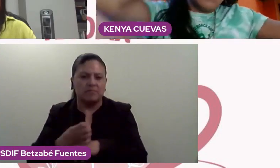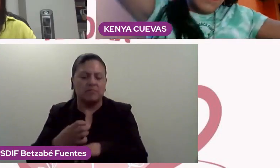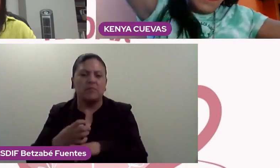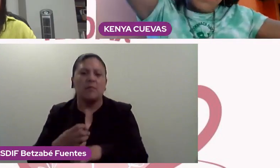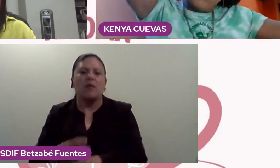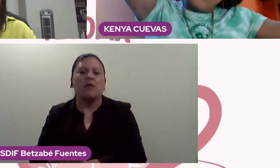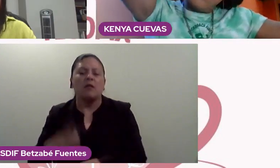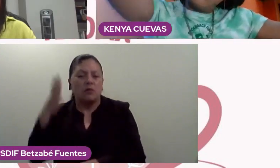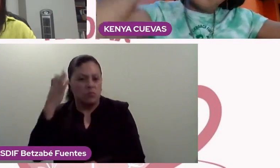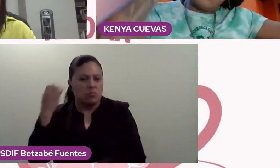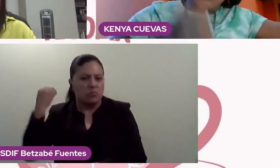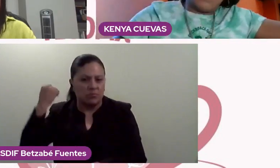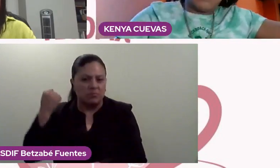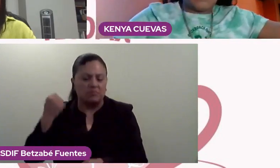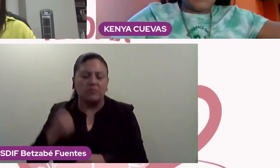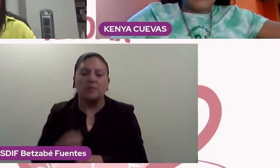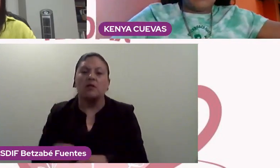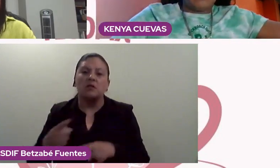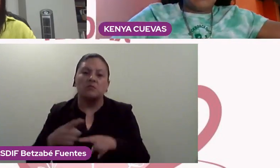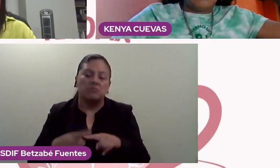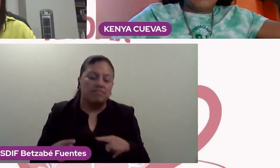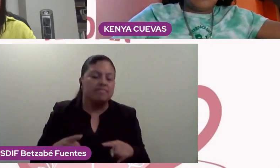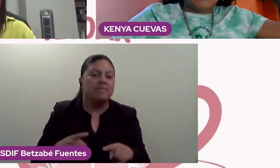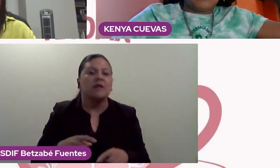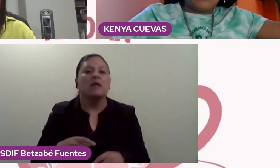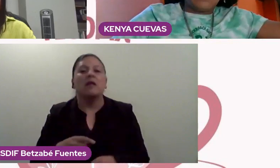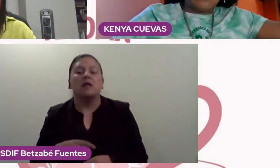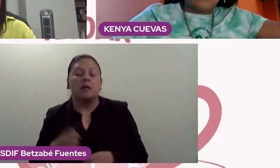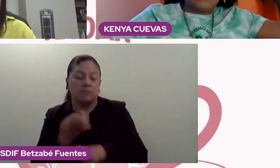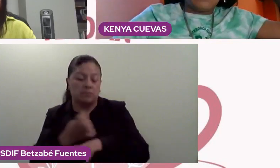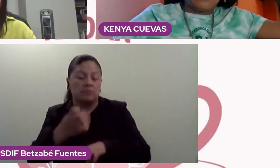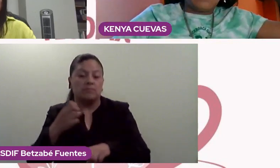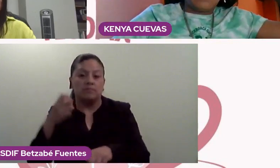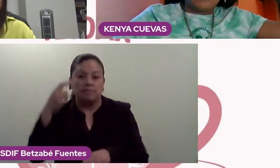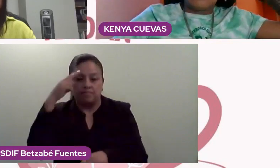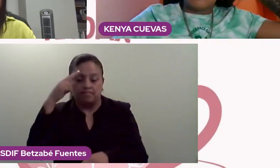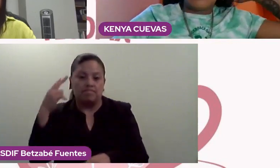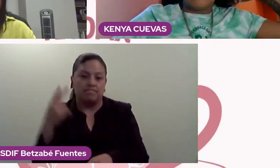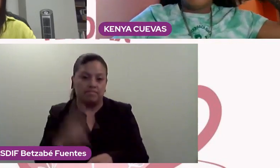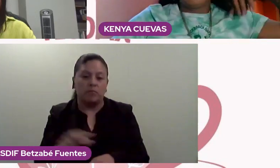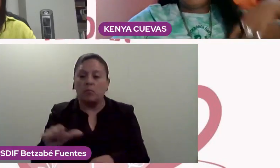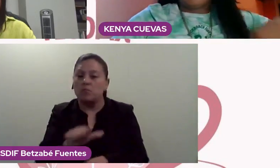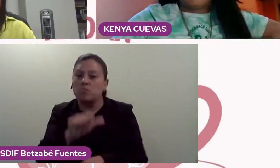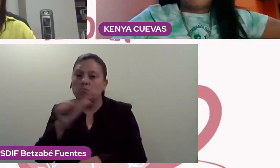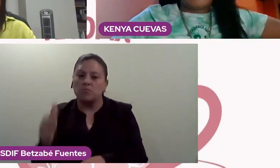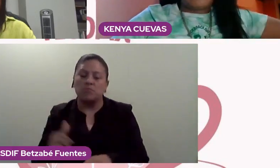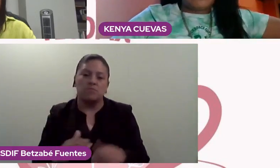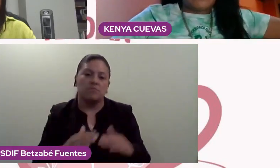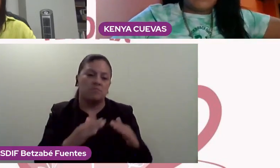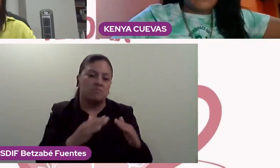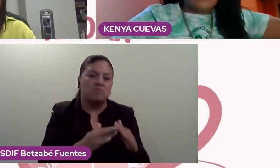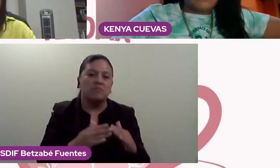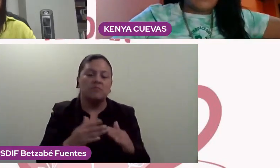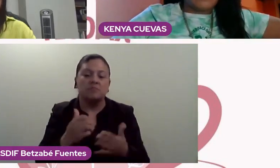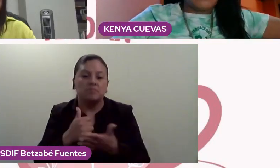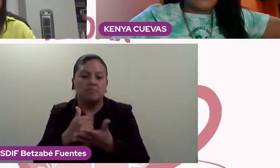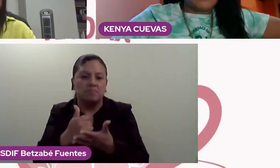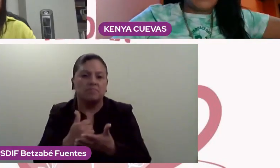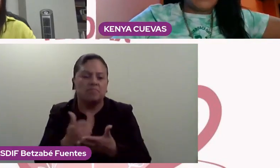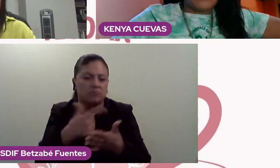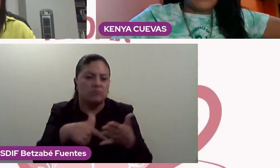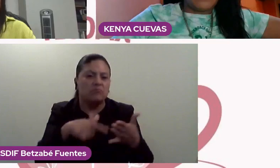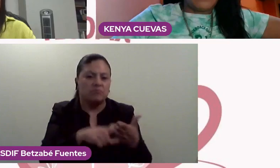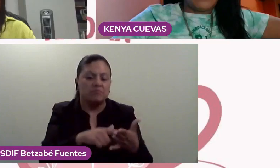Hogar Kaori Cantero Regalado en el estado de México. Se suma a la red de albergues, además de trabajar en